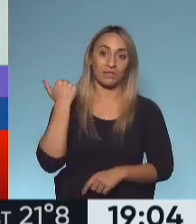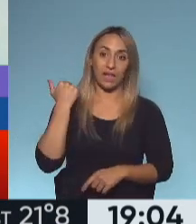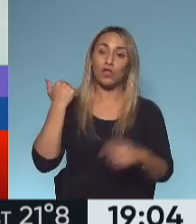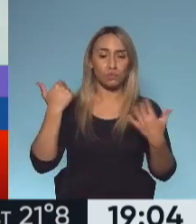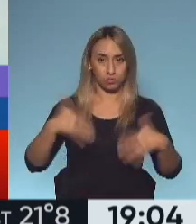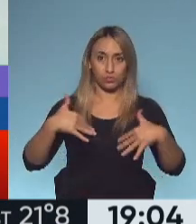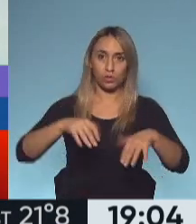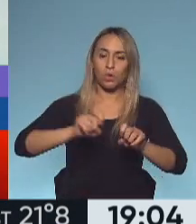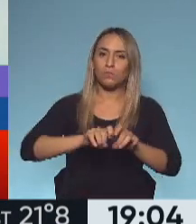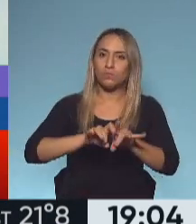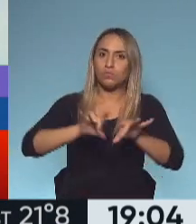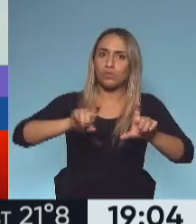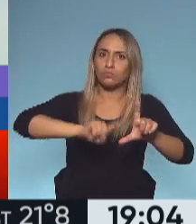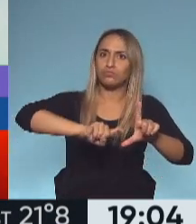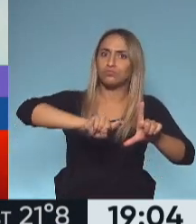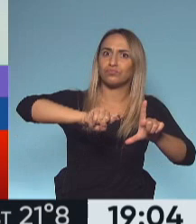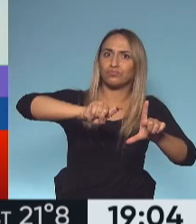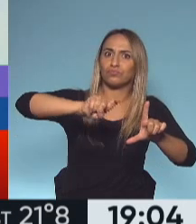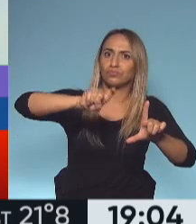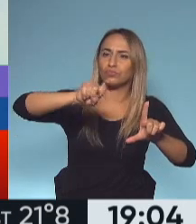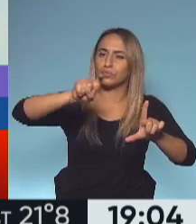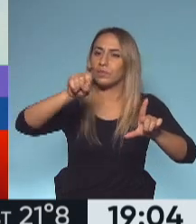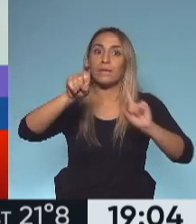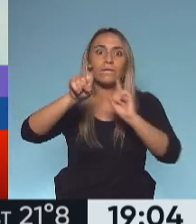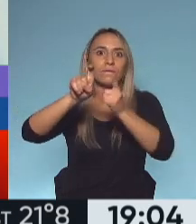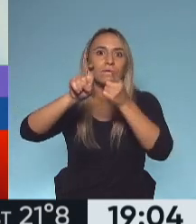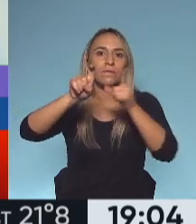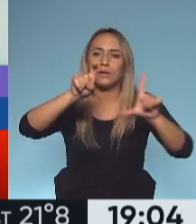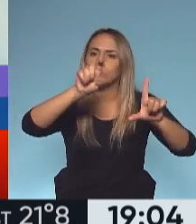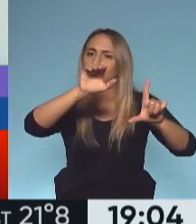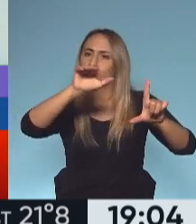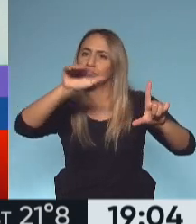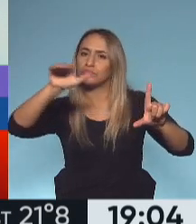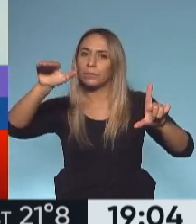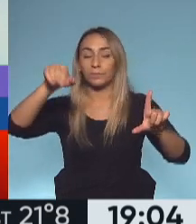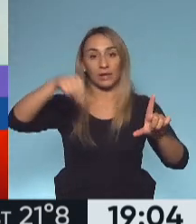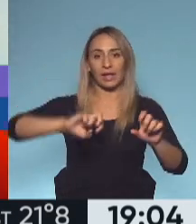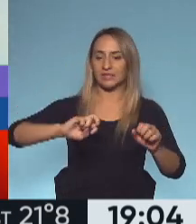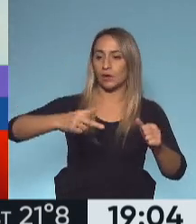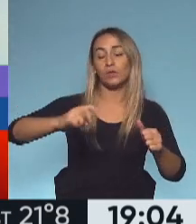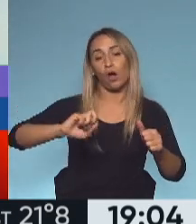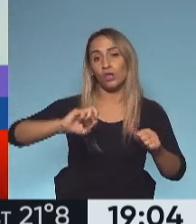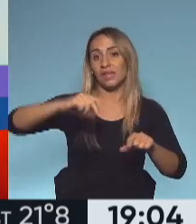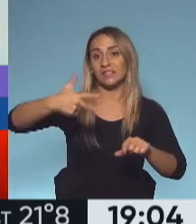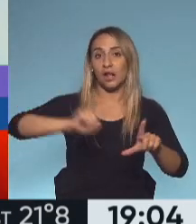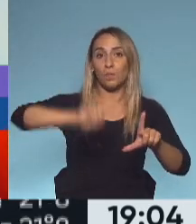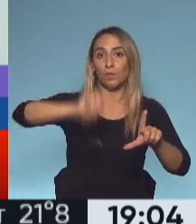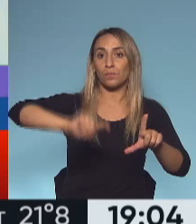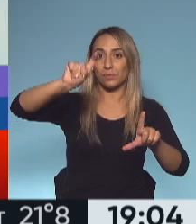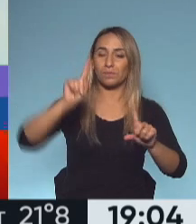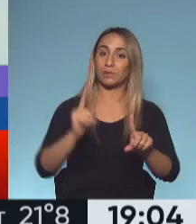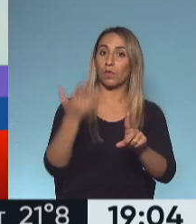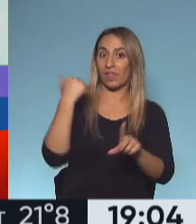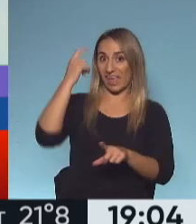alta con un crecimiento lento, en esta segunda o tercera ola, si contamos la de principios de enero, tenemos